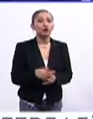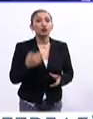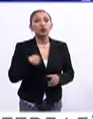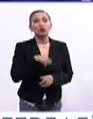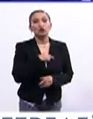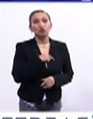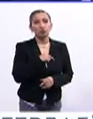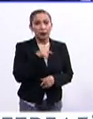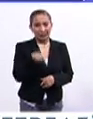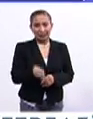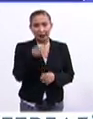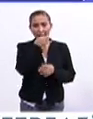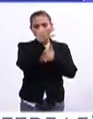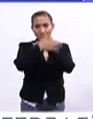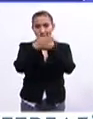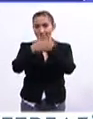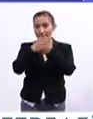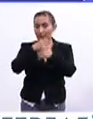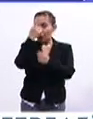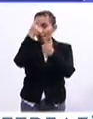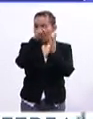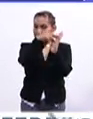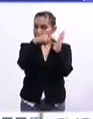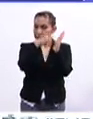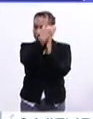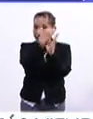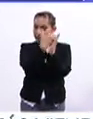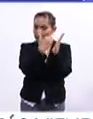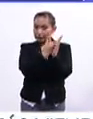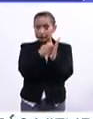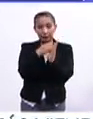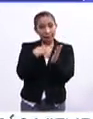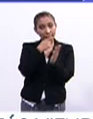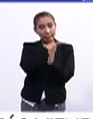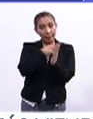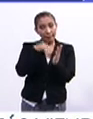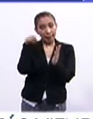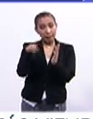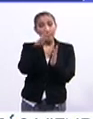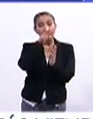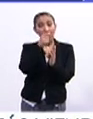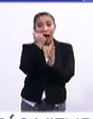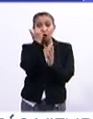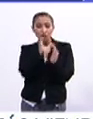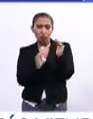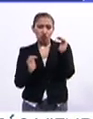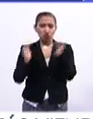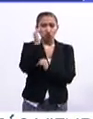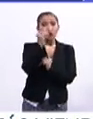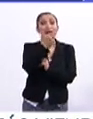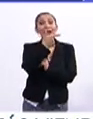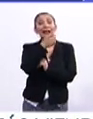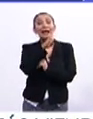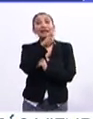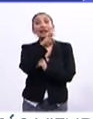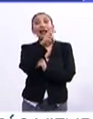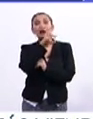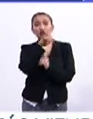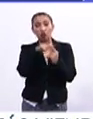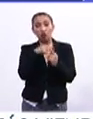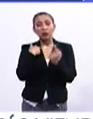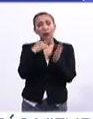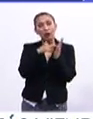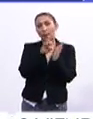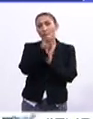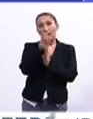Nosotros, de hecho, en nuestra convocatoria marcamos ciertos criterios que son cubrir, de hecho, ser los mejores alumnos de la generación, cubrir ciertos